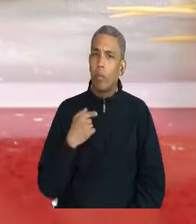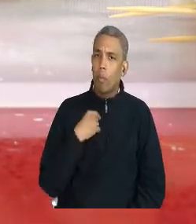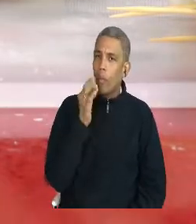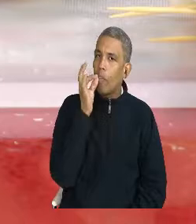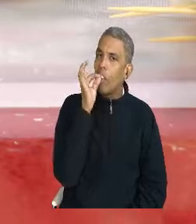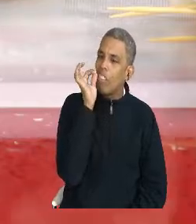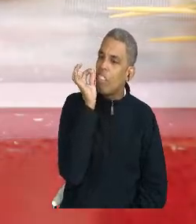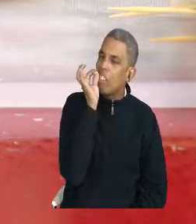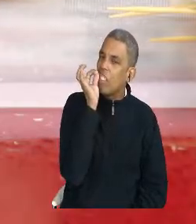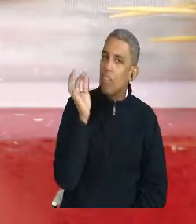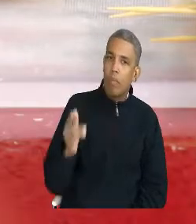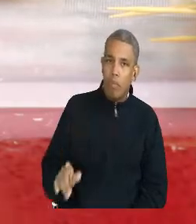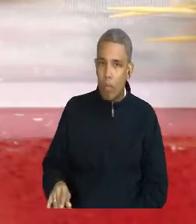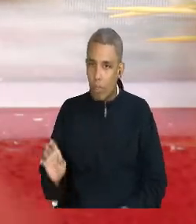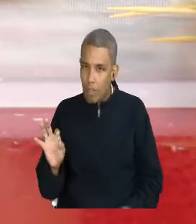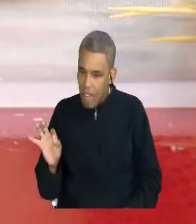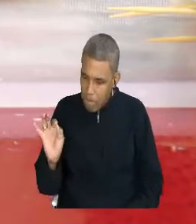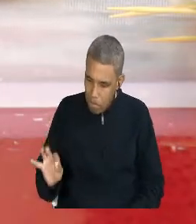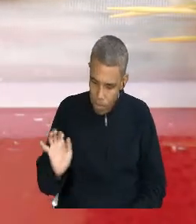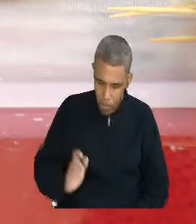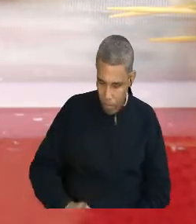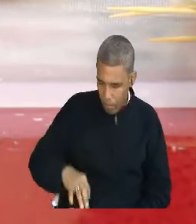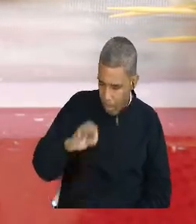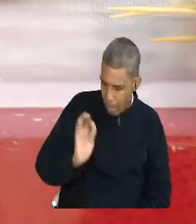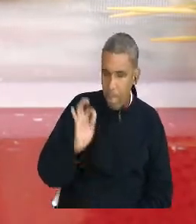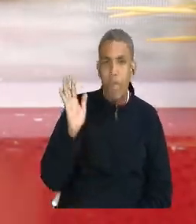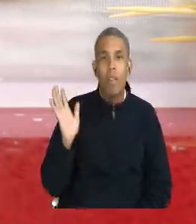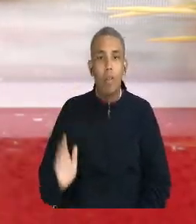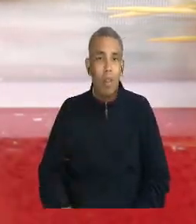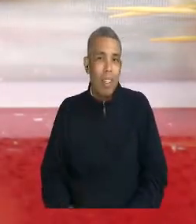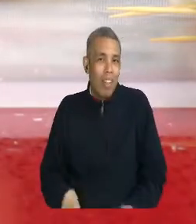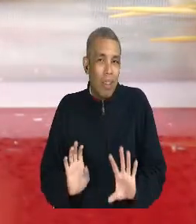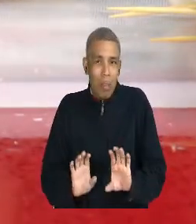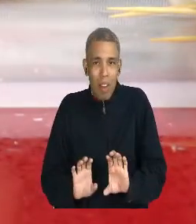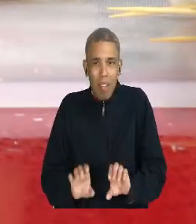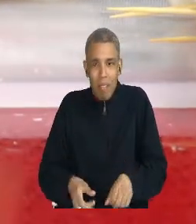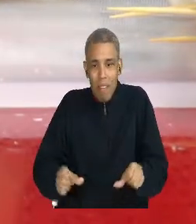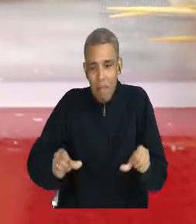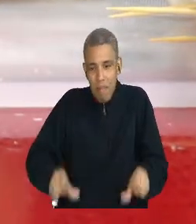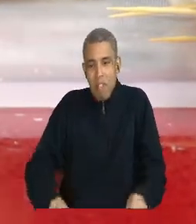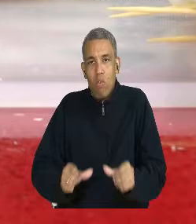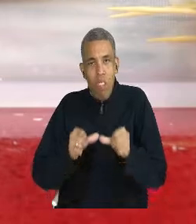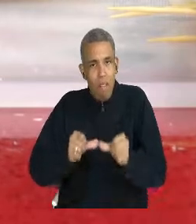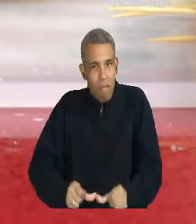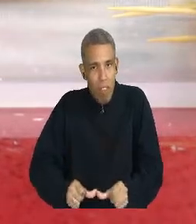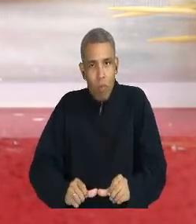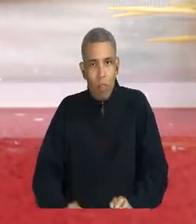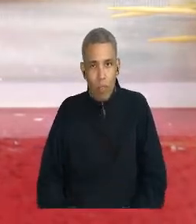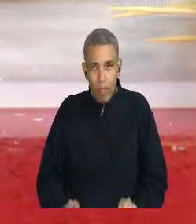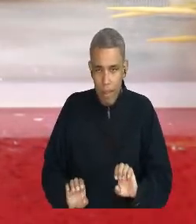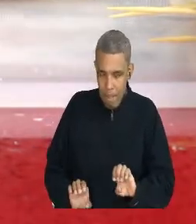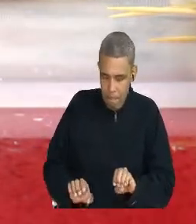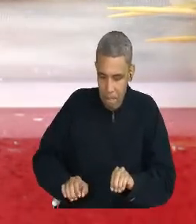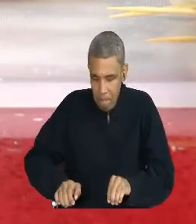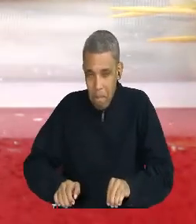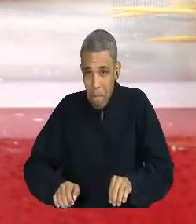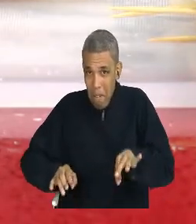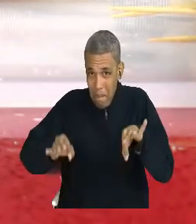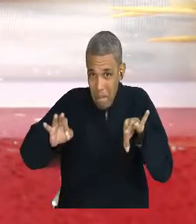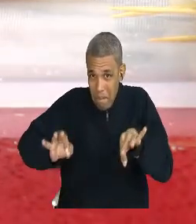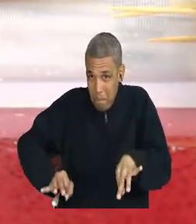que nuestro róbalo se nos abra. Bueno, asegurarlo. Sí, asegurarlo, ok. Entonces listo, aquí vuelvo y hago lo mismo, retiro un poquitico